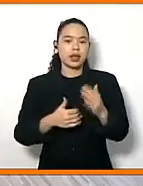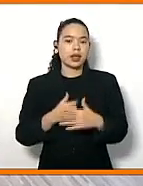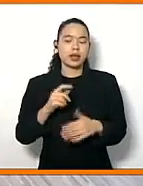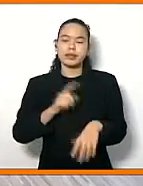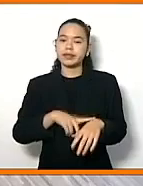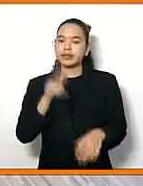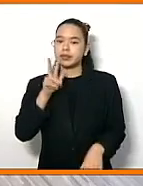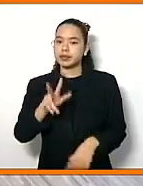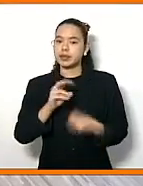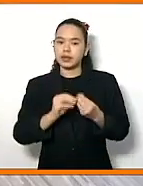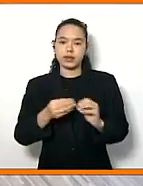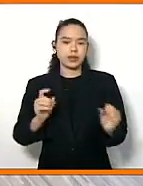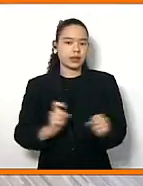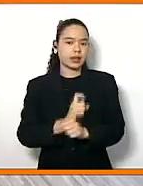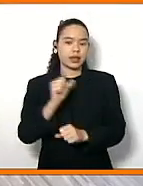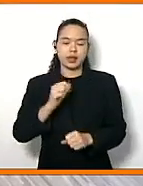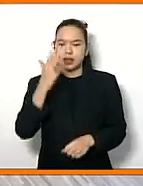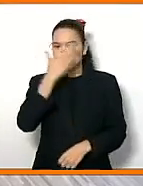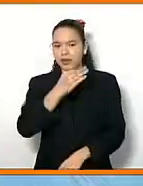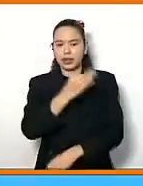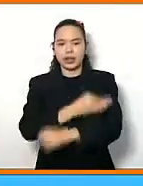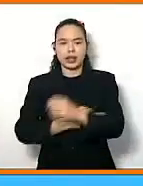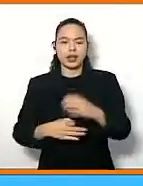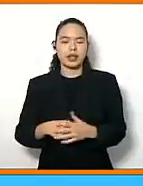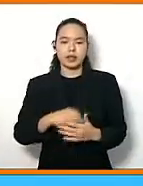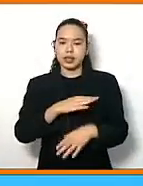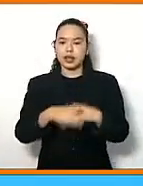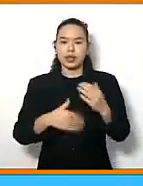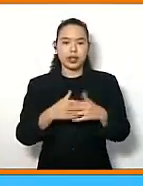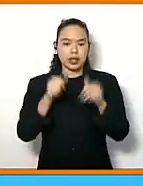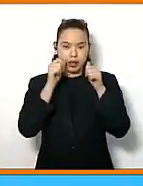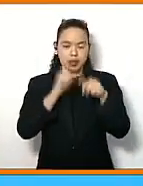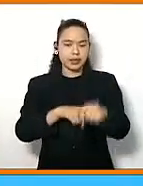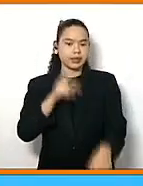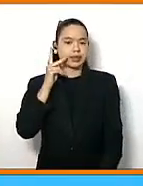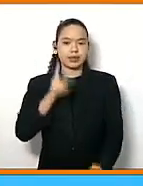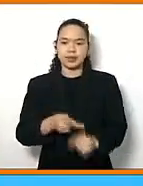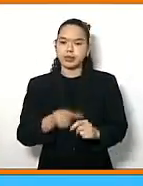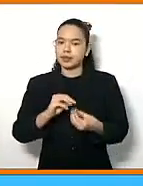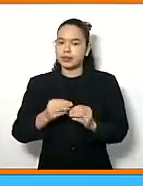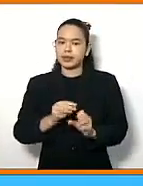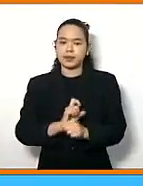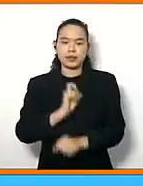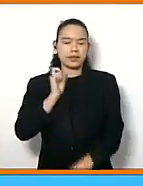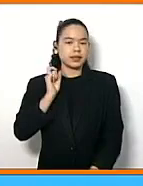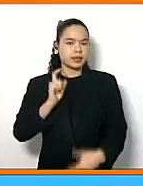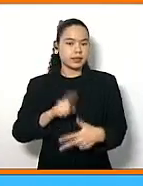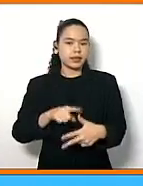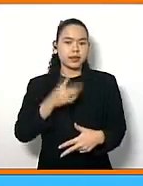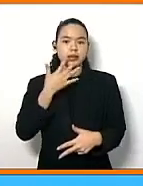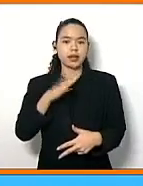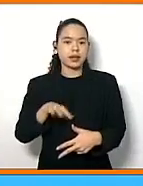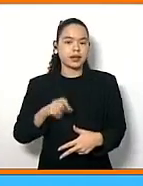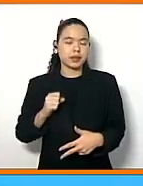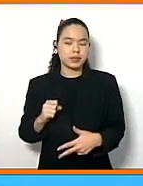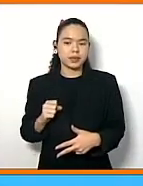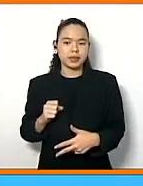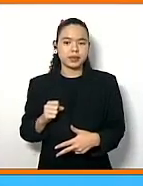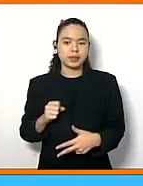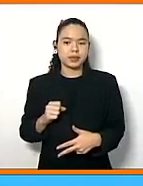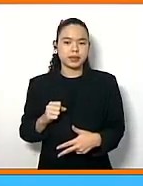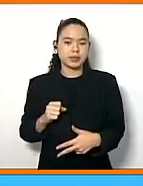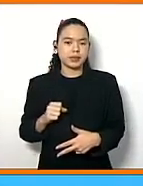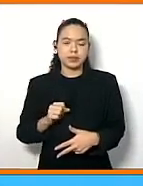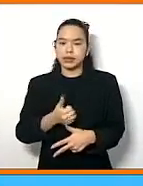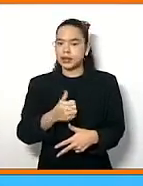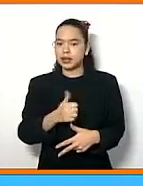números favorecidos se vienen en esta maravillosa tarde. Atentos, porque tu primer número ganador es... Suerte. Este